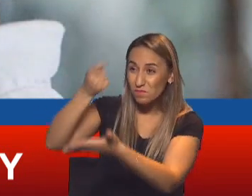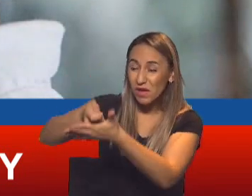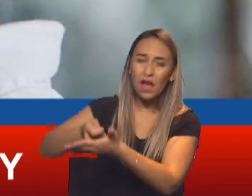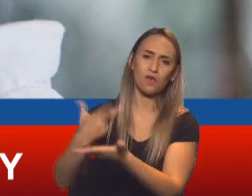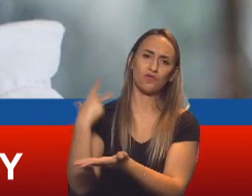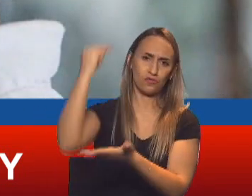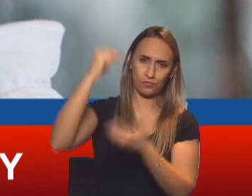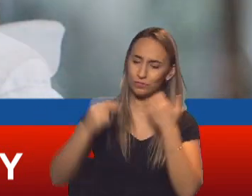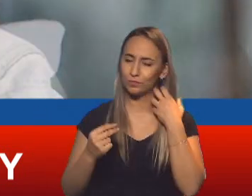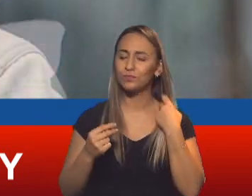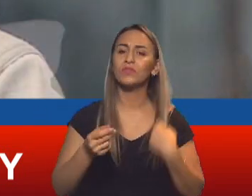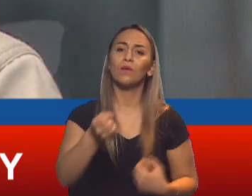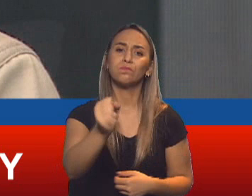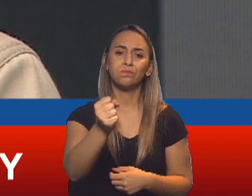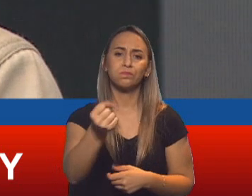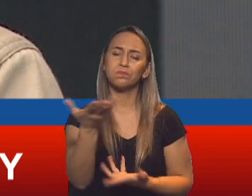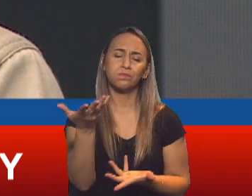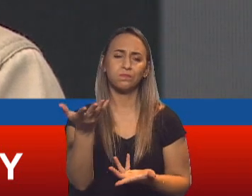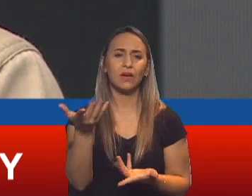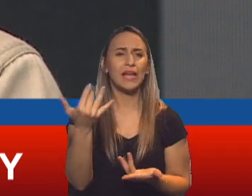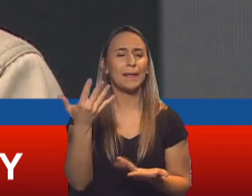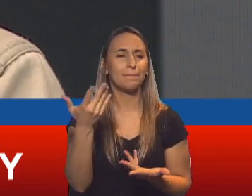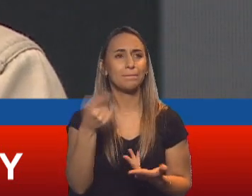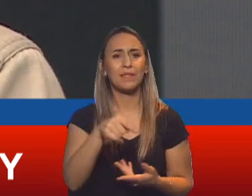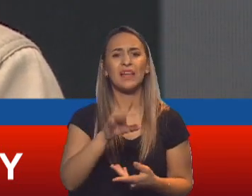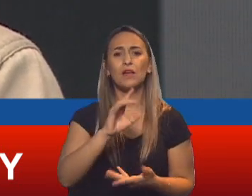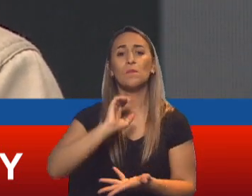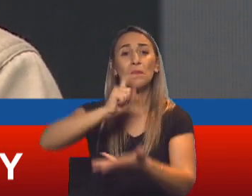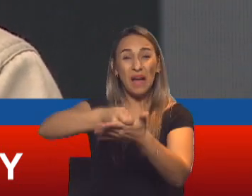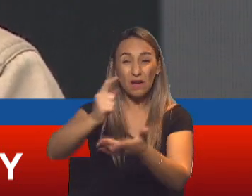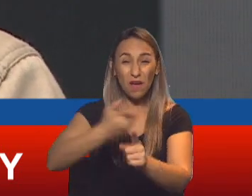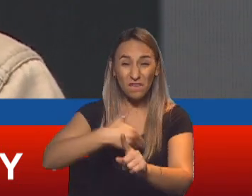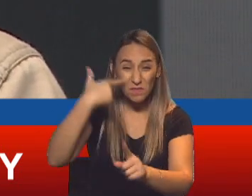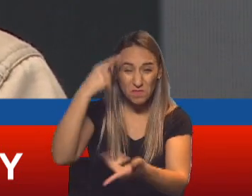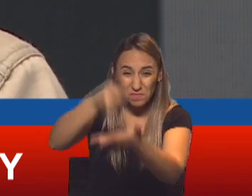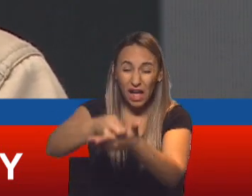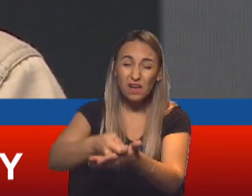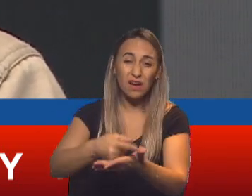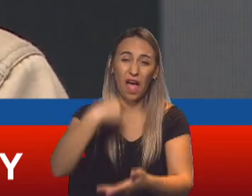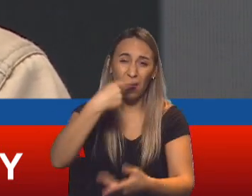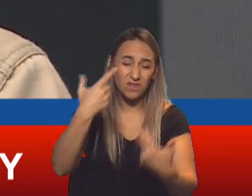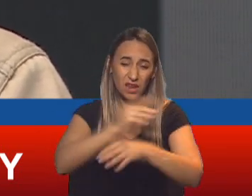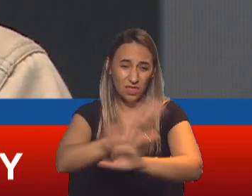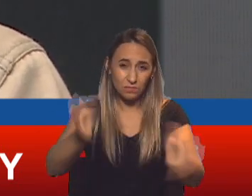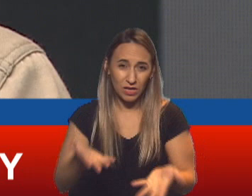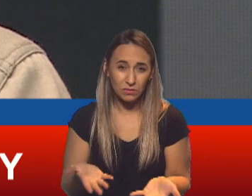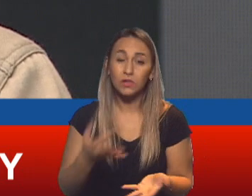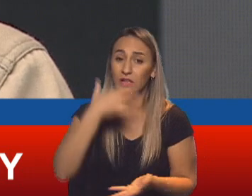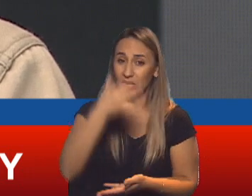internacionales. Se ha visto que es solamente un discurso, ¿no? En los hechos, en Jujuy y en muchas partes del